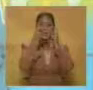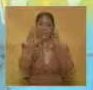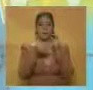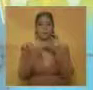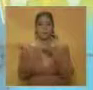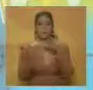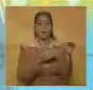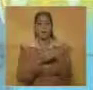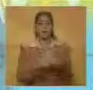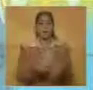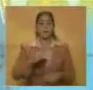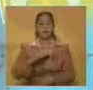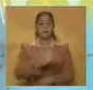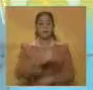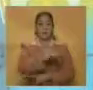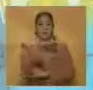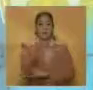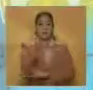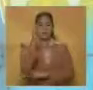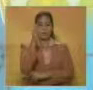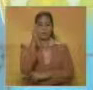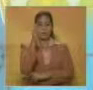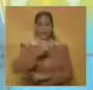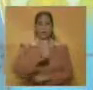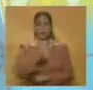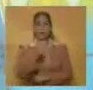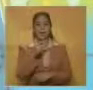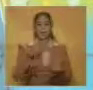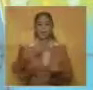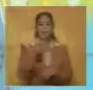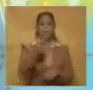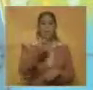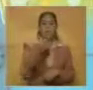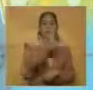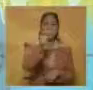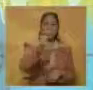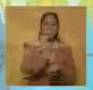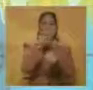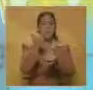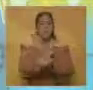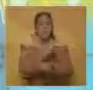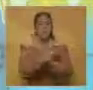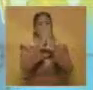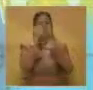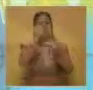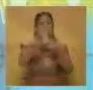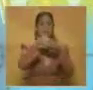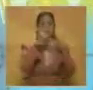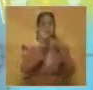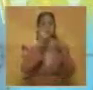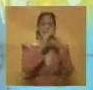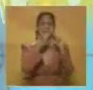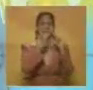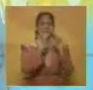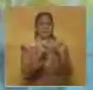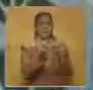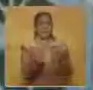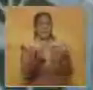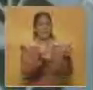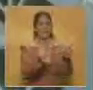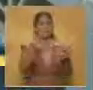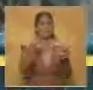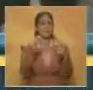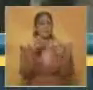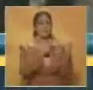cuerpos de seguridad del Estado Lara buscan a los autores del atentado con explosivos que dejó daños materiales en la casa del maestro de esa entidad. Autoridades